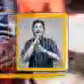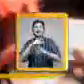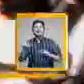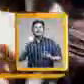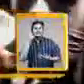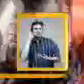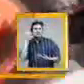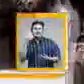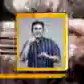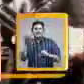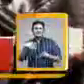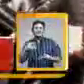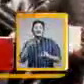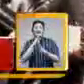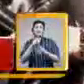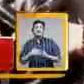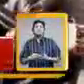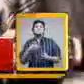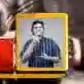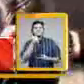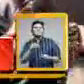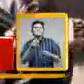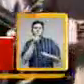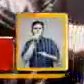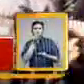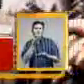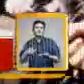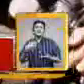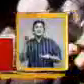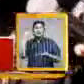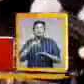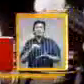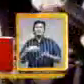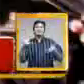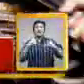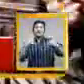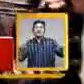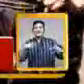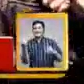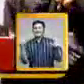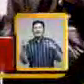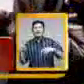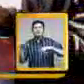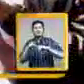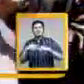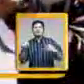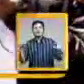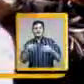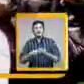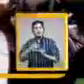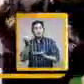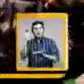¿cómo está? ¿Qué le ha parecido? Está riquísimo. Por nada más vamos a probar aquí de mi esposa. Un repete. Vamos a un repete